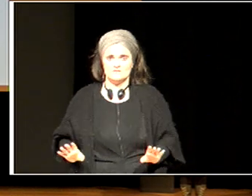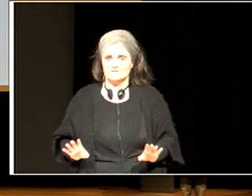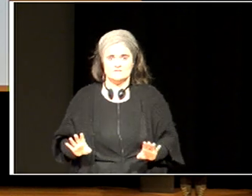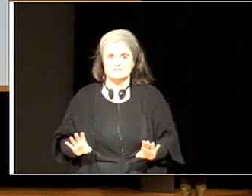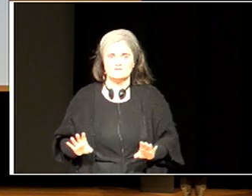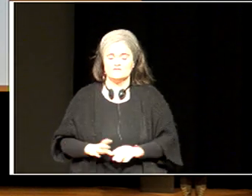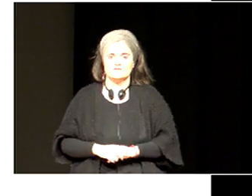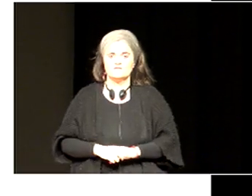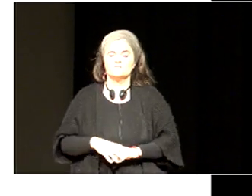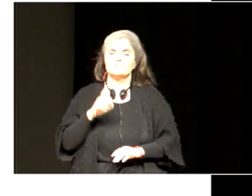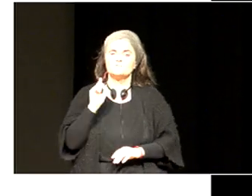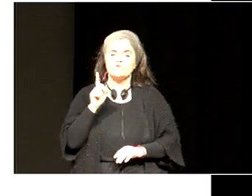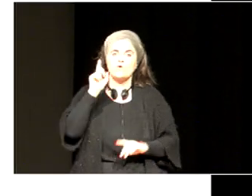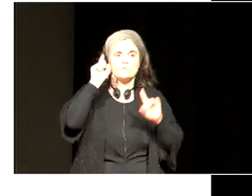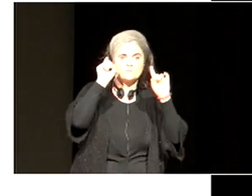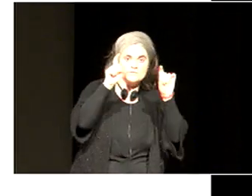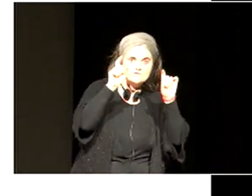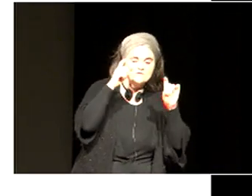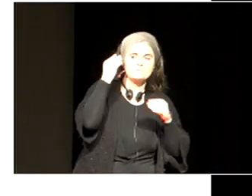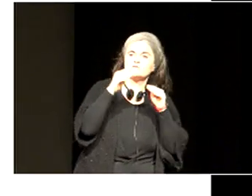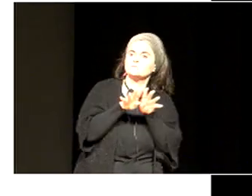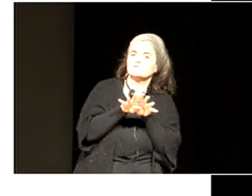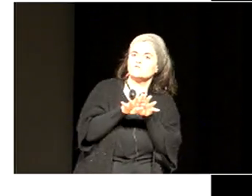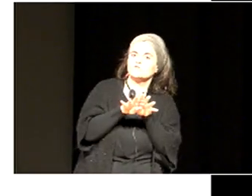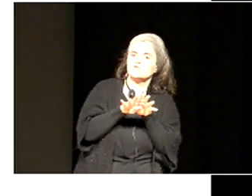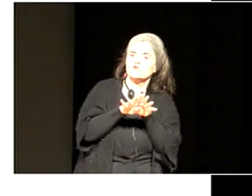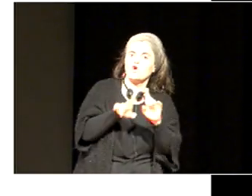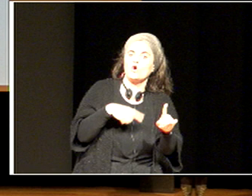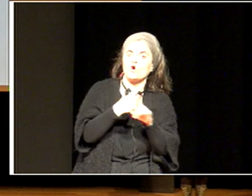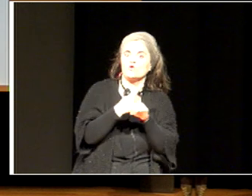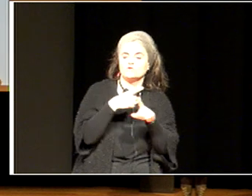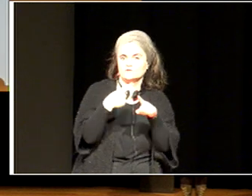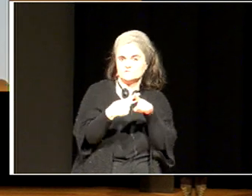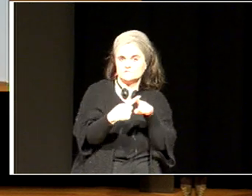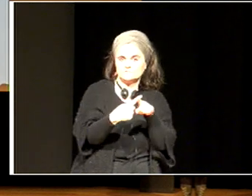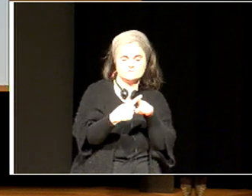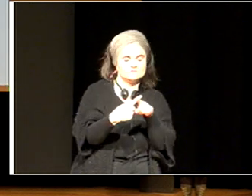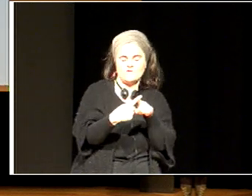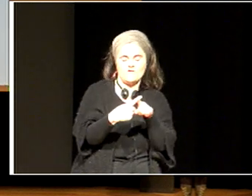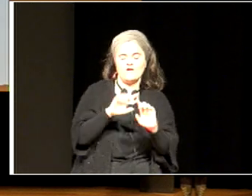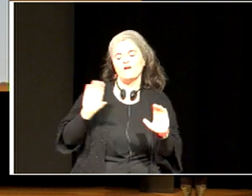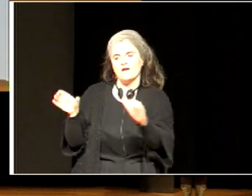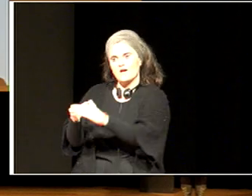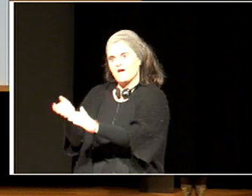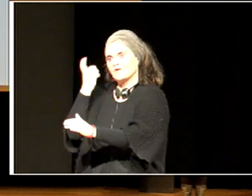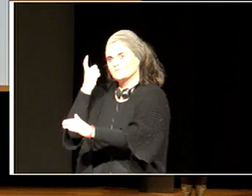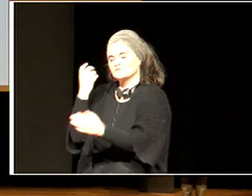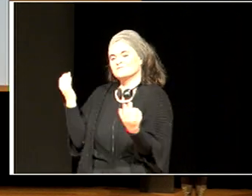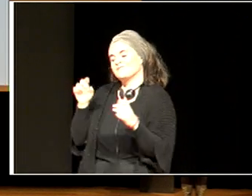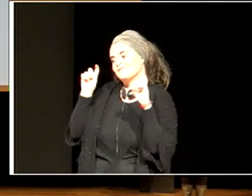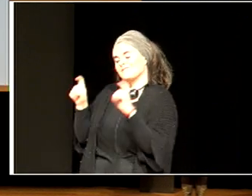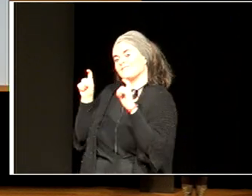el profesorado el pensamiento crítico ante el sexismo tenemos que enseñar a nuestro alumnado a tener